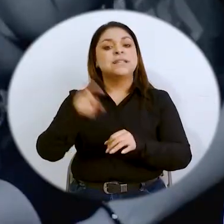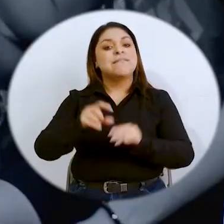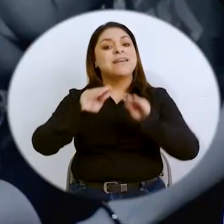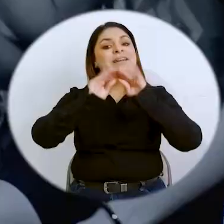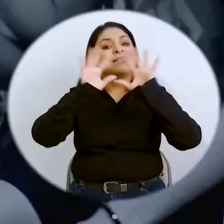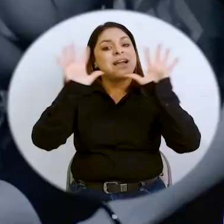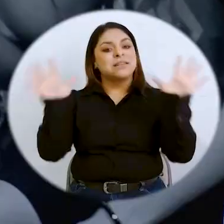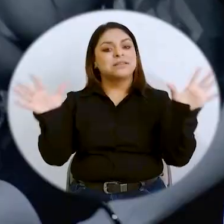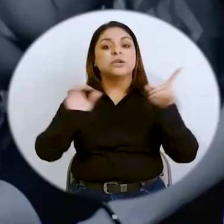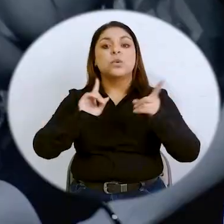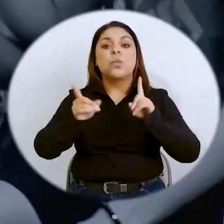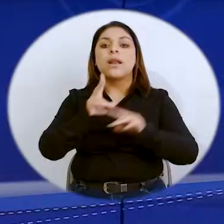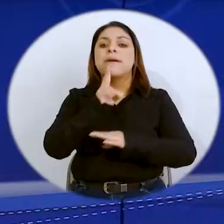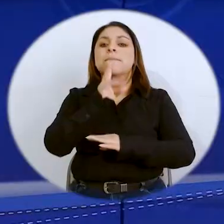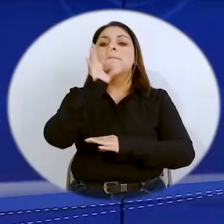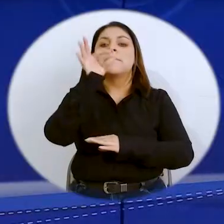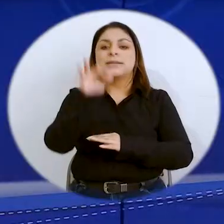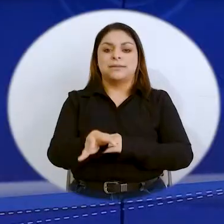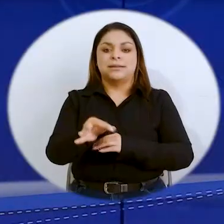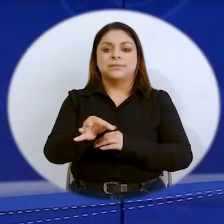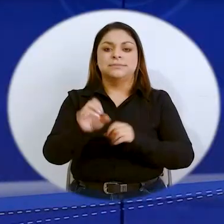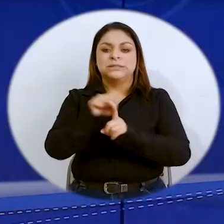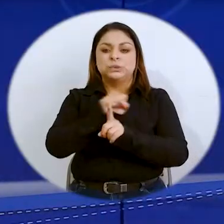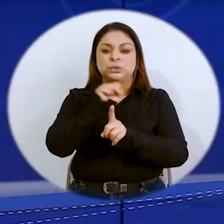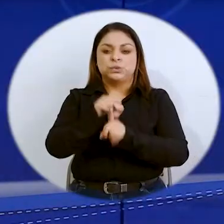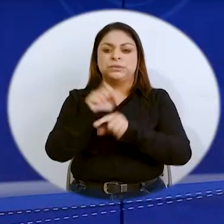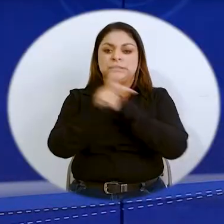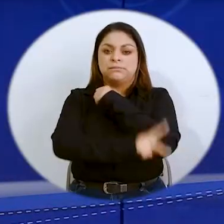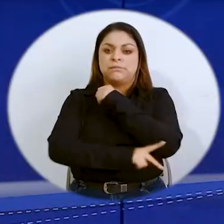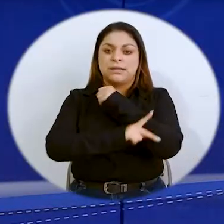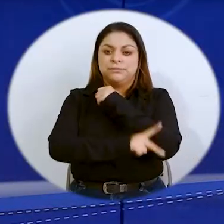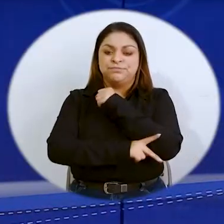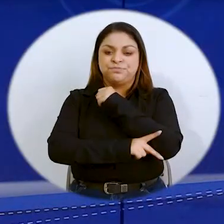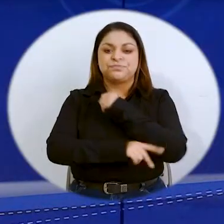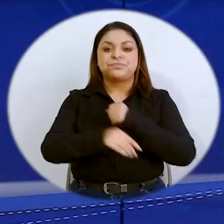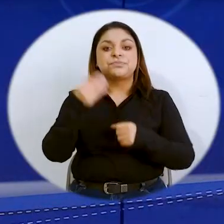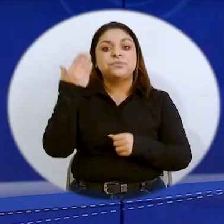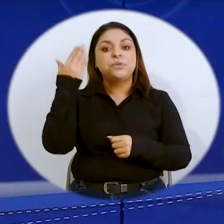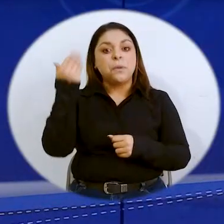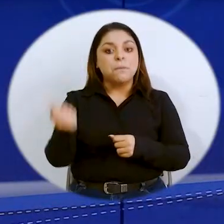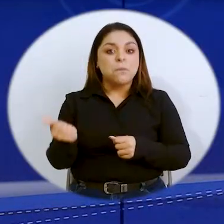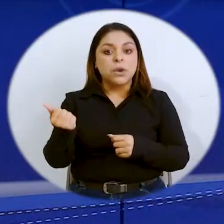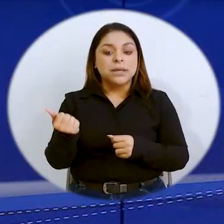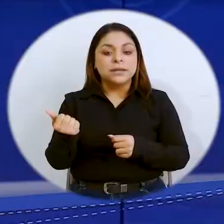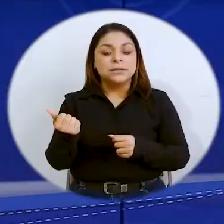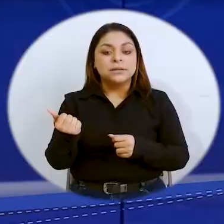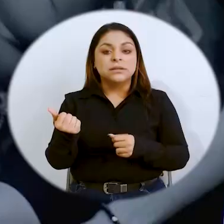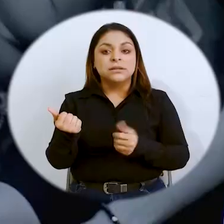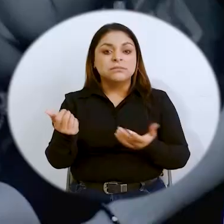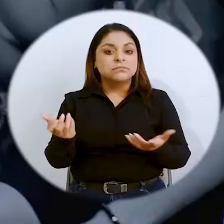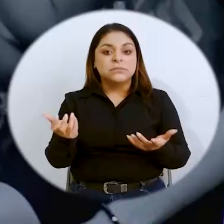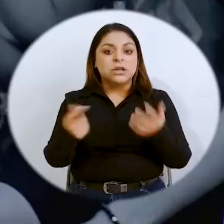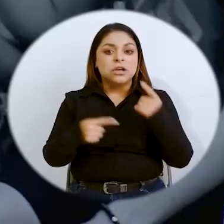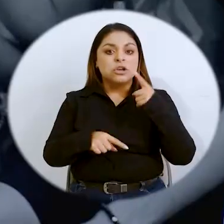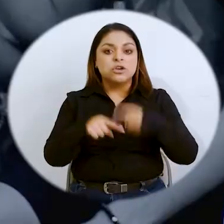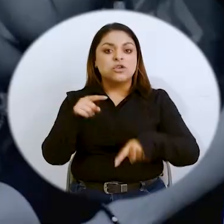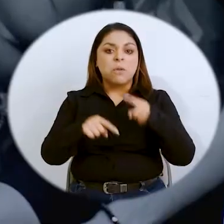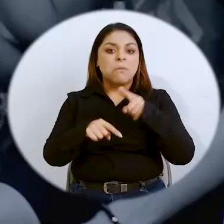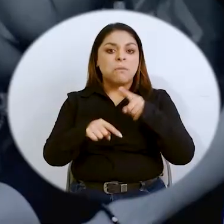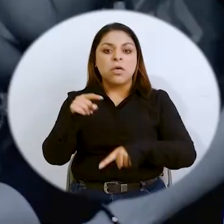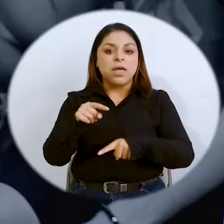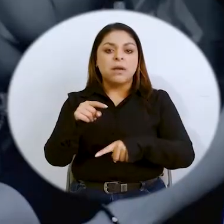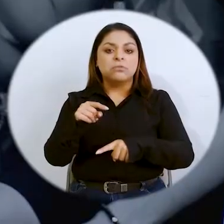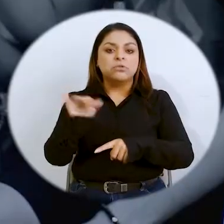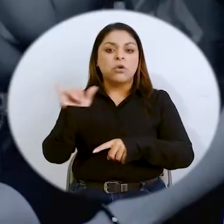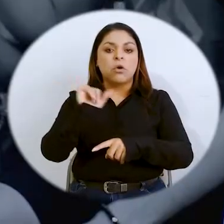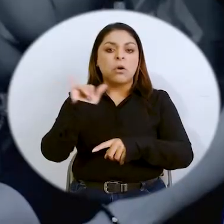Roxana, tener claridad de cuál es la verdadera situación del país, ¿verdad? Porque como decimos,